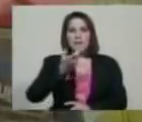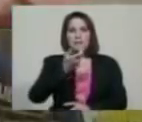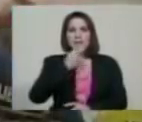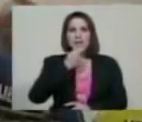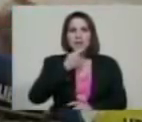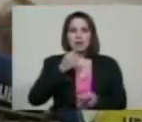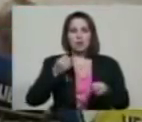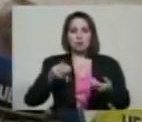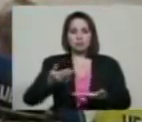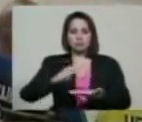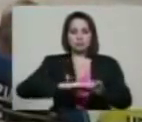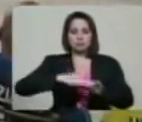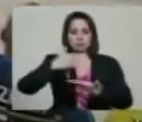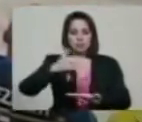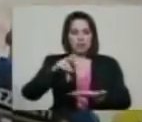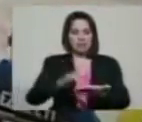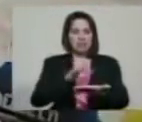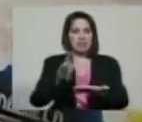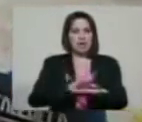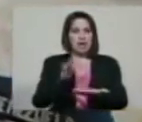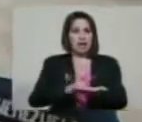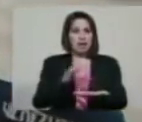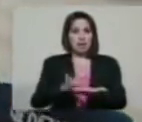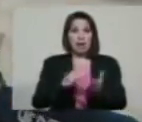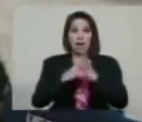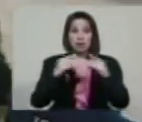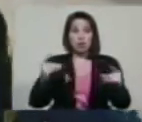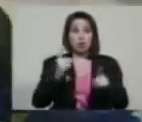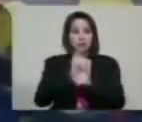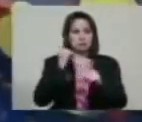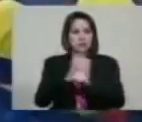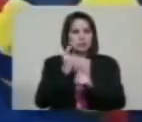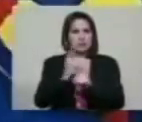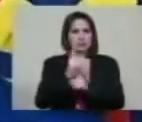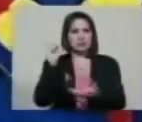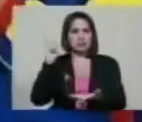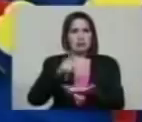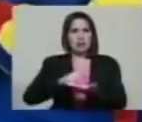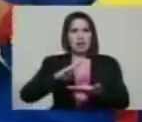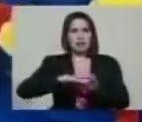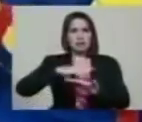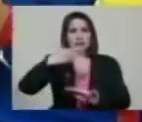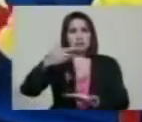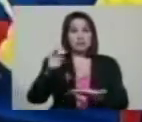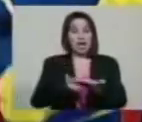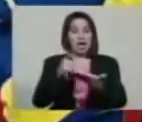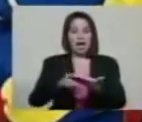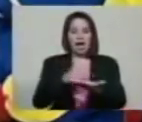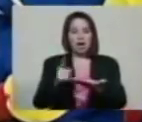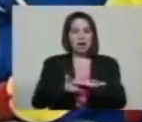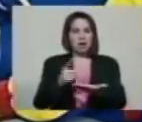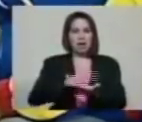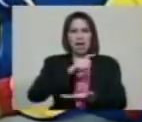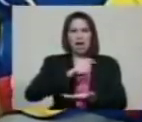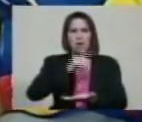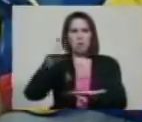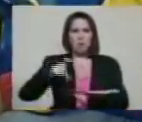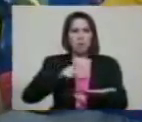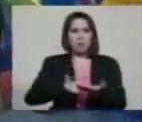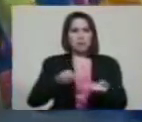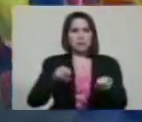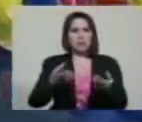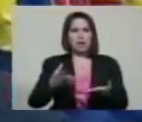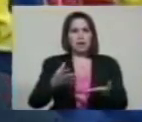tableta. Y al resto de los atletas vamos a darle su tablet completo. Y a todos su